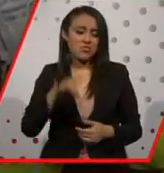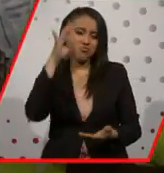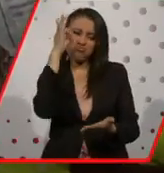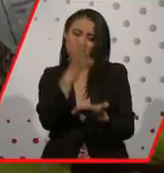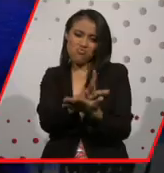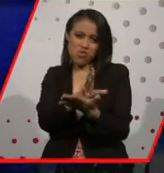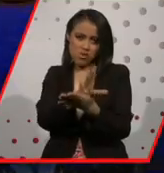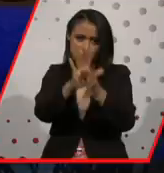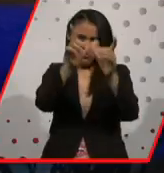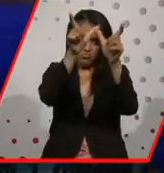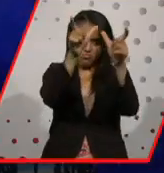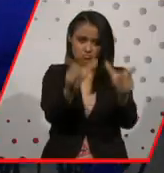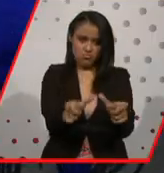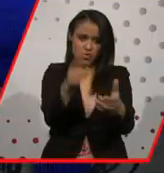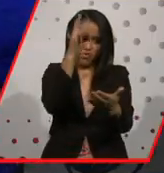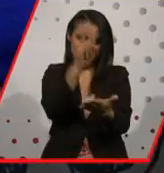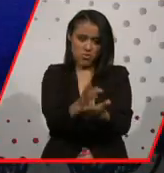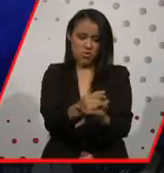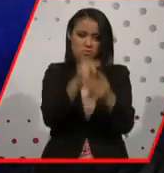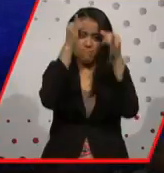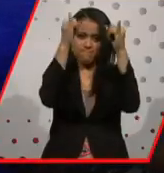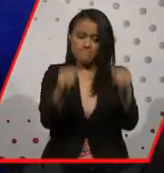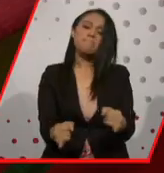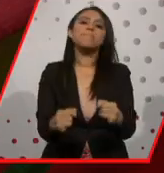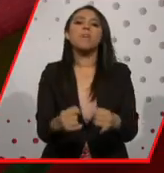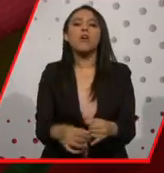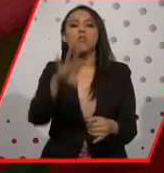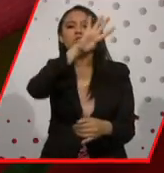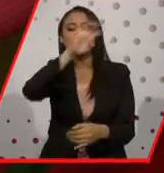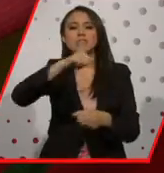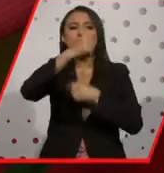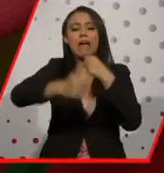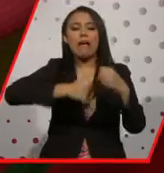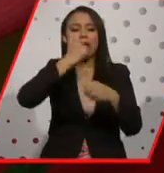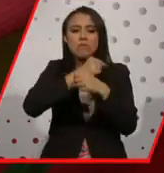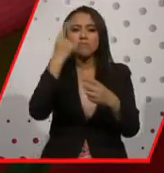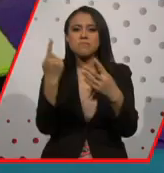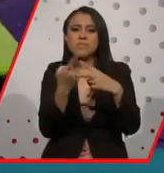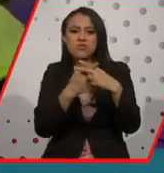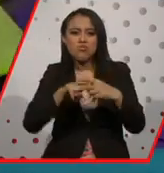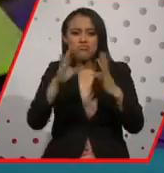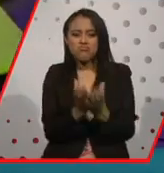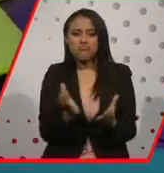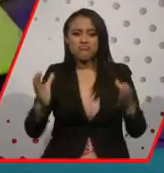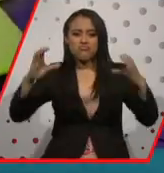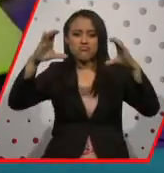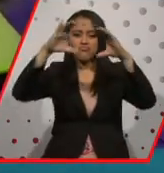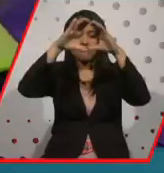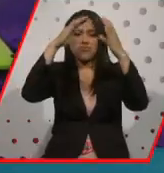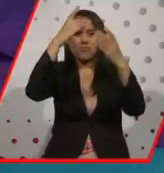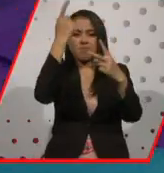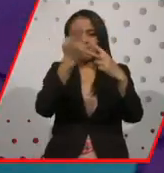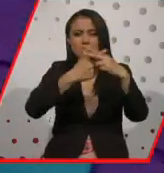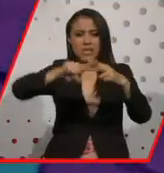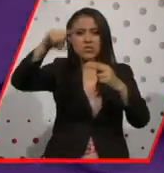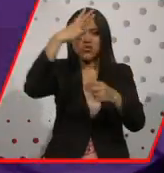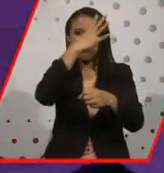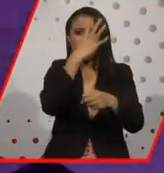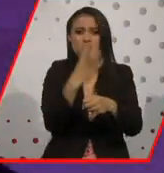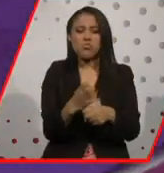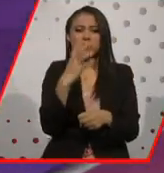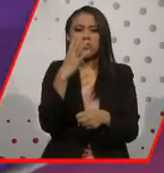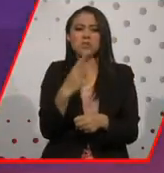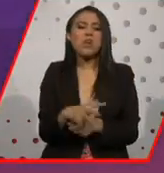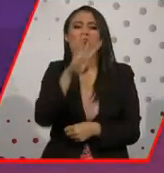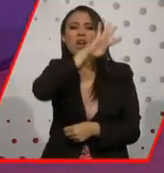especial a la piñata. Hace más de 400 años la primera piñata vio a luz tal y como se hacen hoy en día, aunque con algunas variantes que